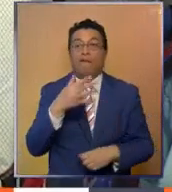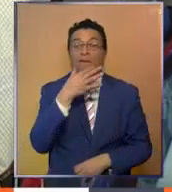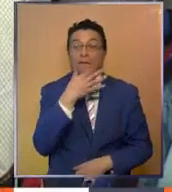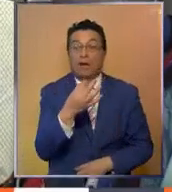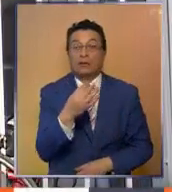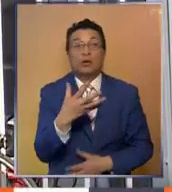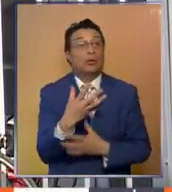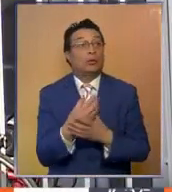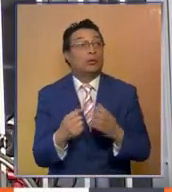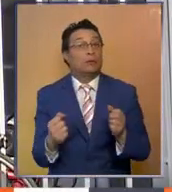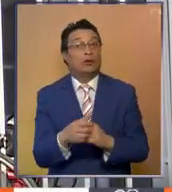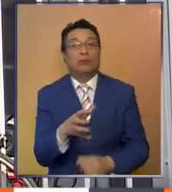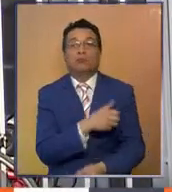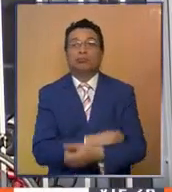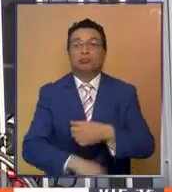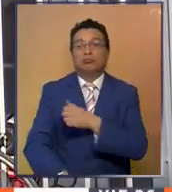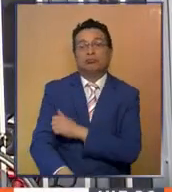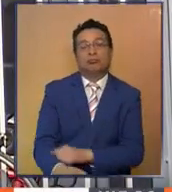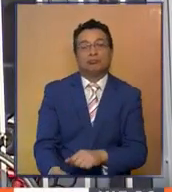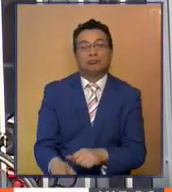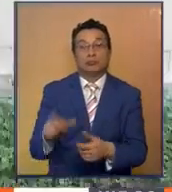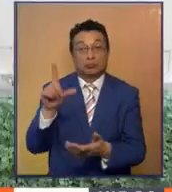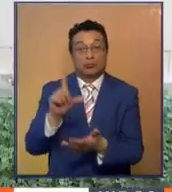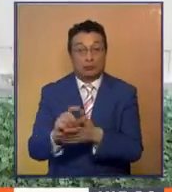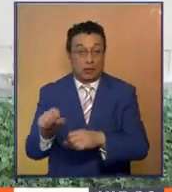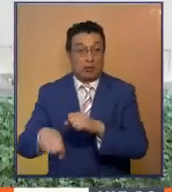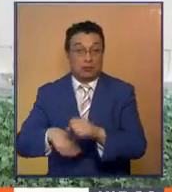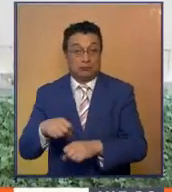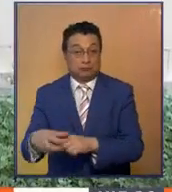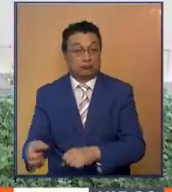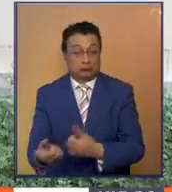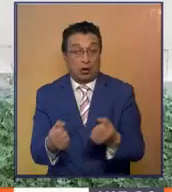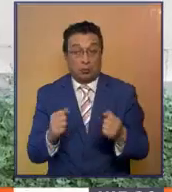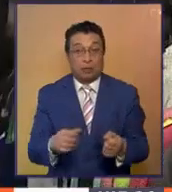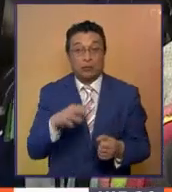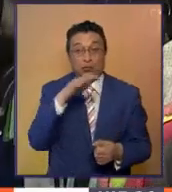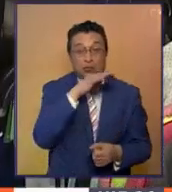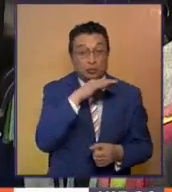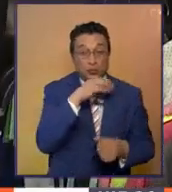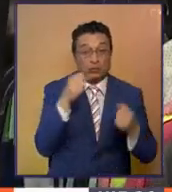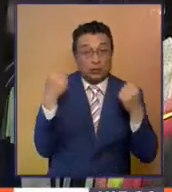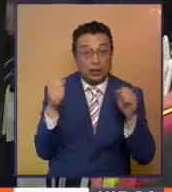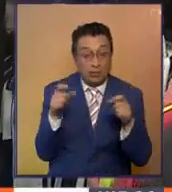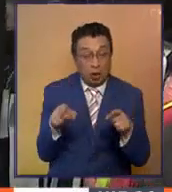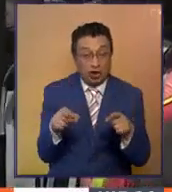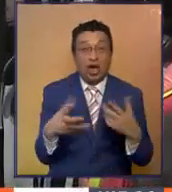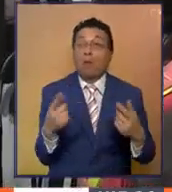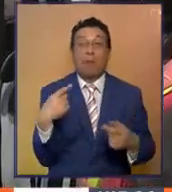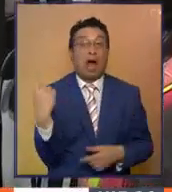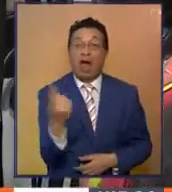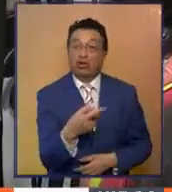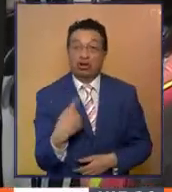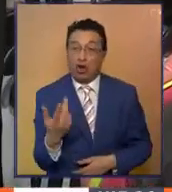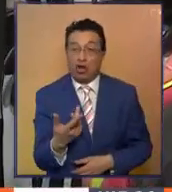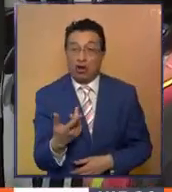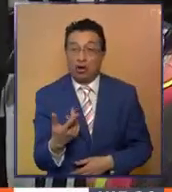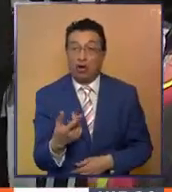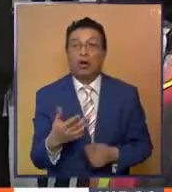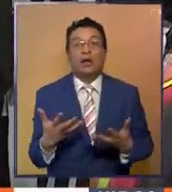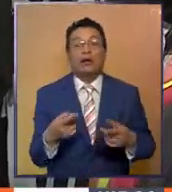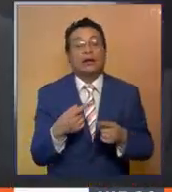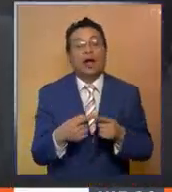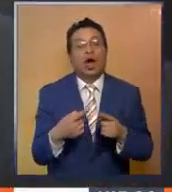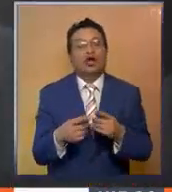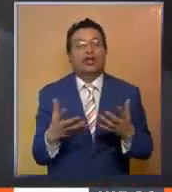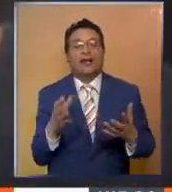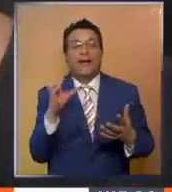se pasa el frío. Los tienen en una tienda para ciclistas, aunque dicen que la ropa deportiva les sirve a todos. ¿Qué otro material hay que